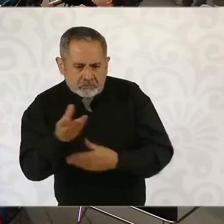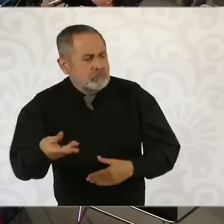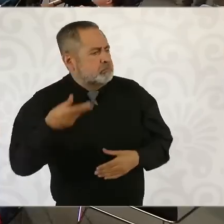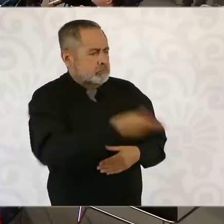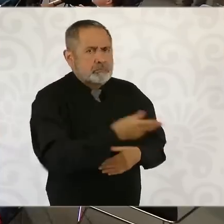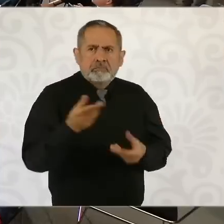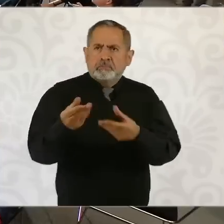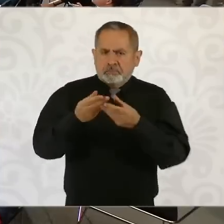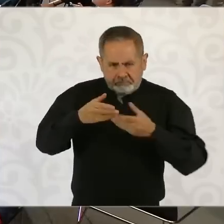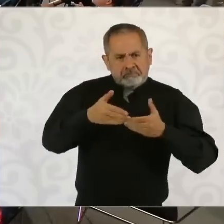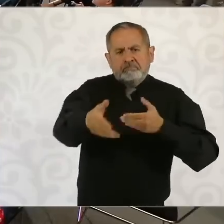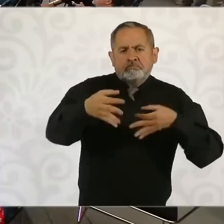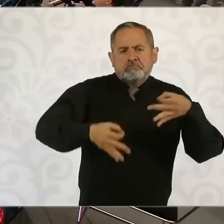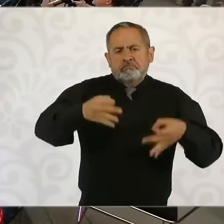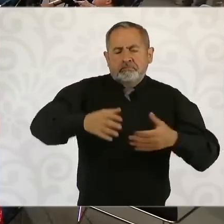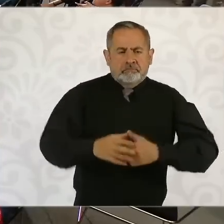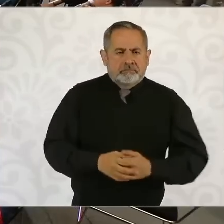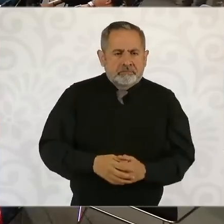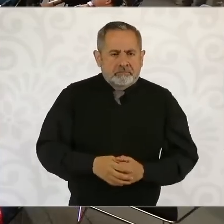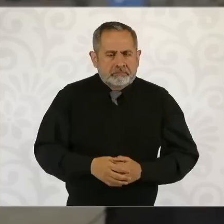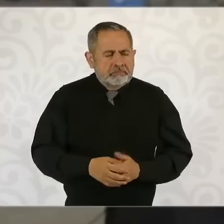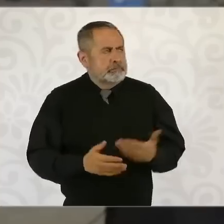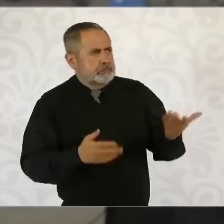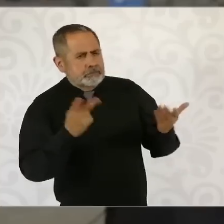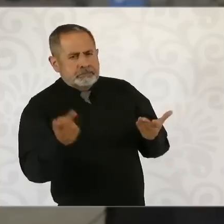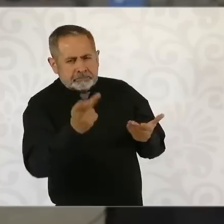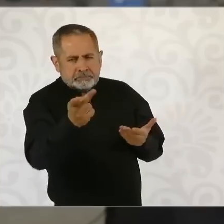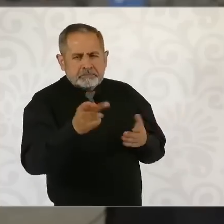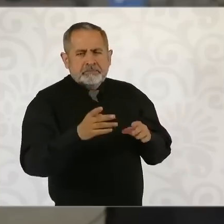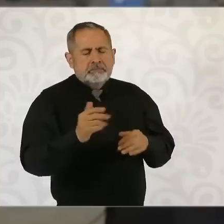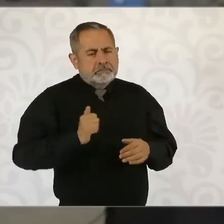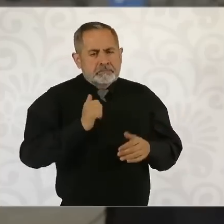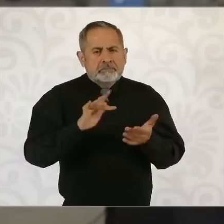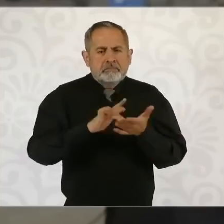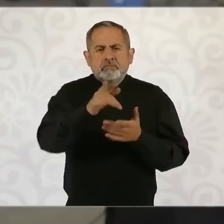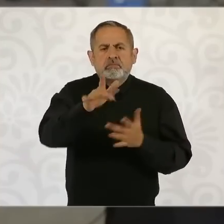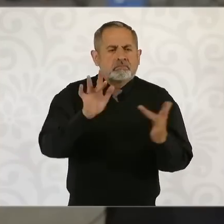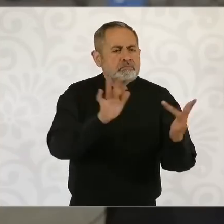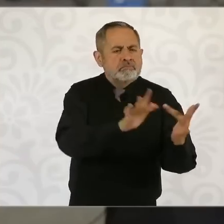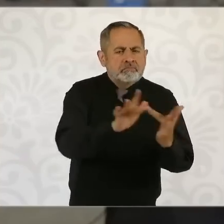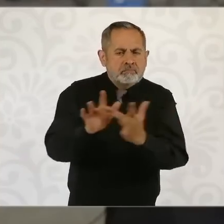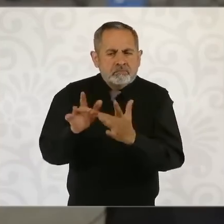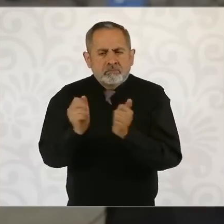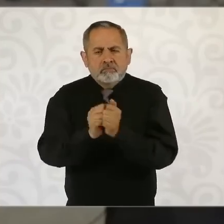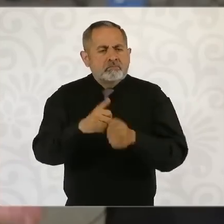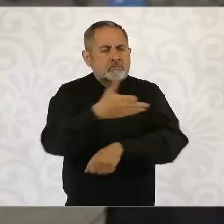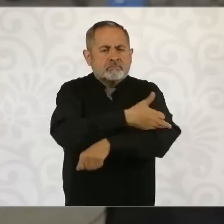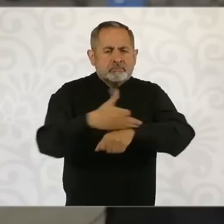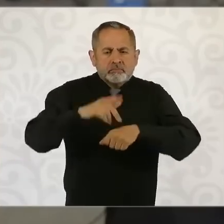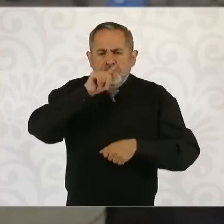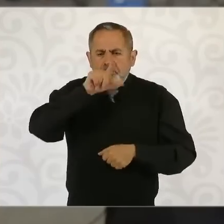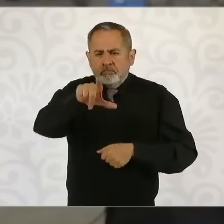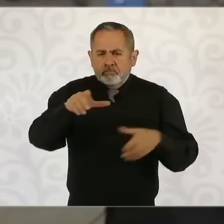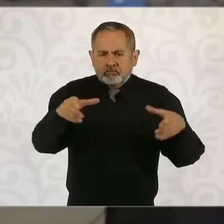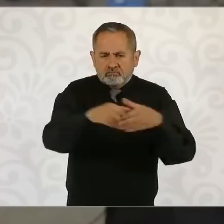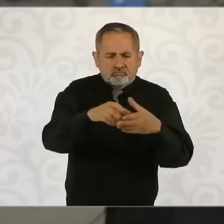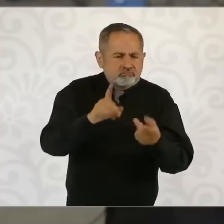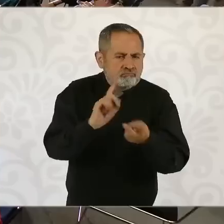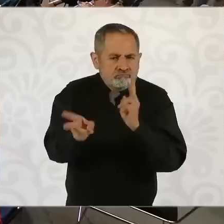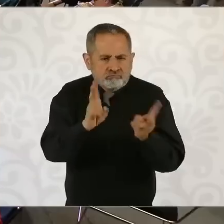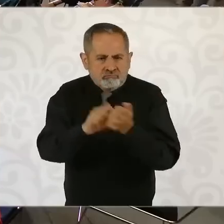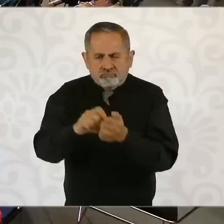usted, presidente, ¿ya tuvo acercamiento con los colectivos de familiares de Jalisco, como lo sugirió la presidenta?